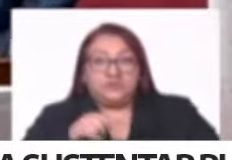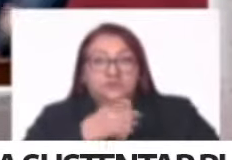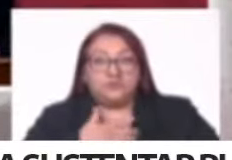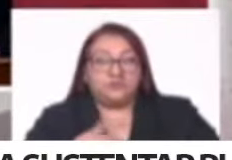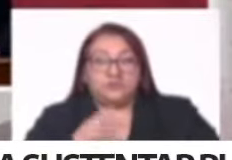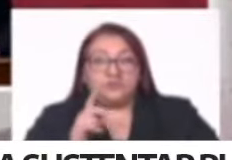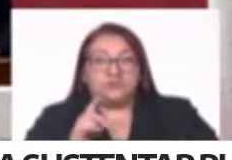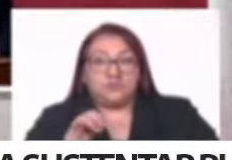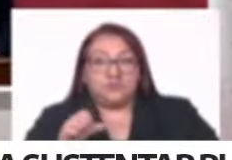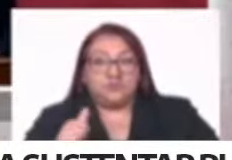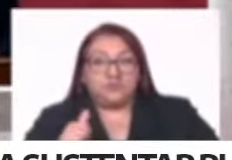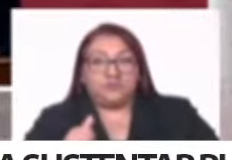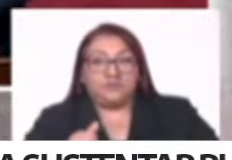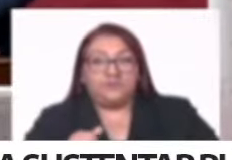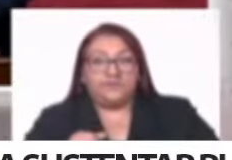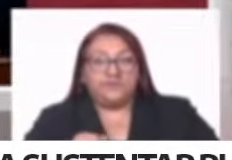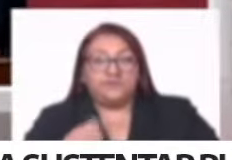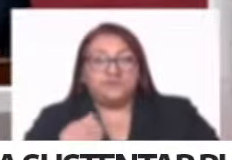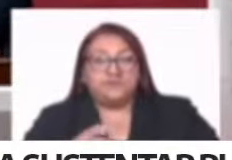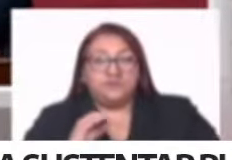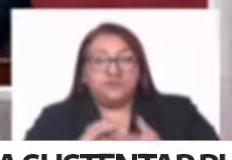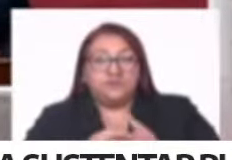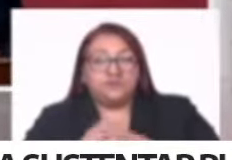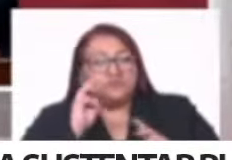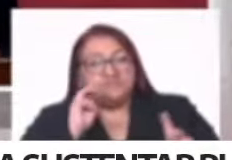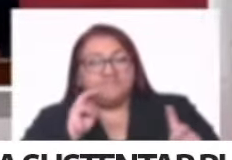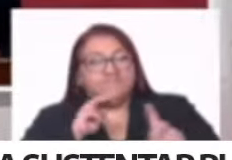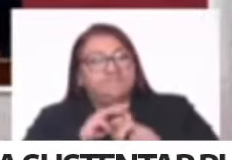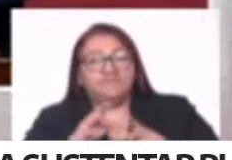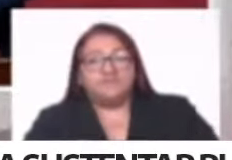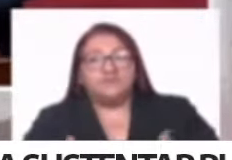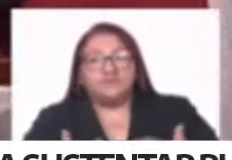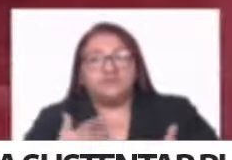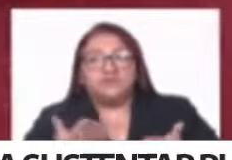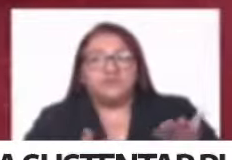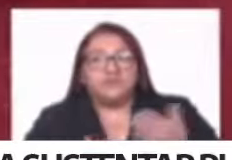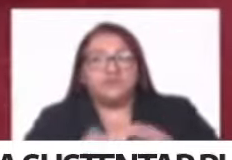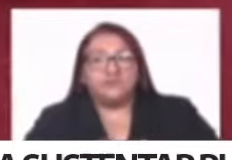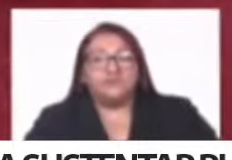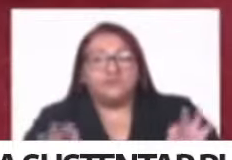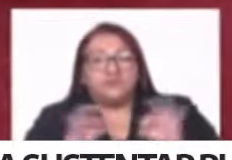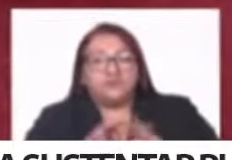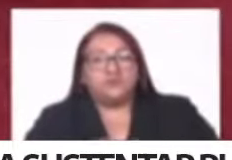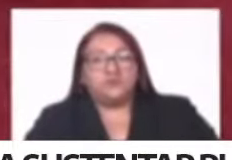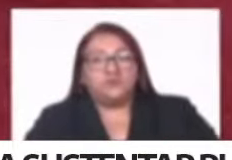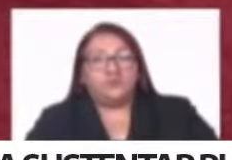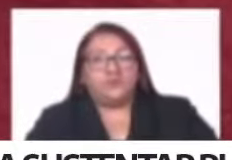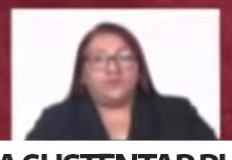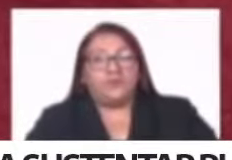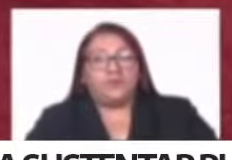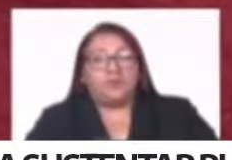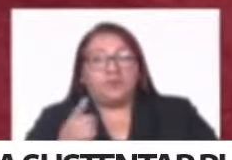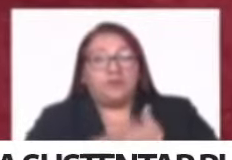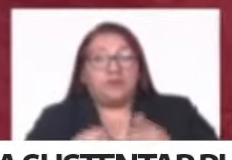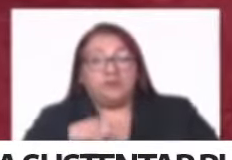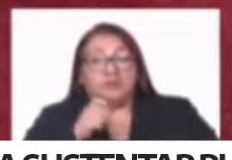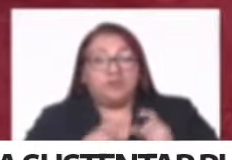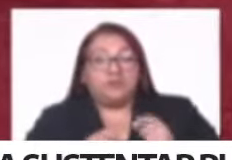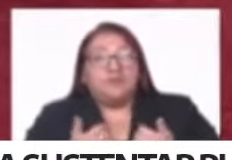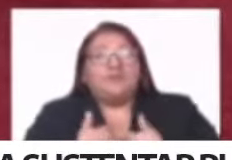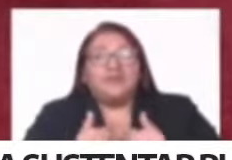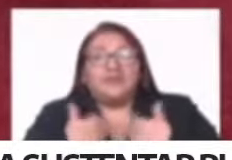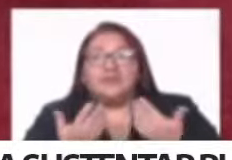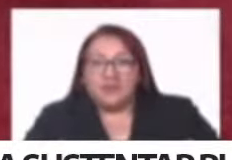presidenta Boluarte nos hemos trazado la meta de brindar un servicio prioritario para que nuestros ciudadanos